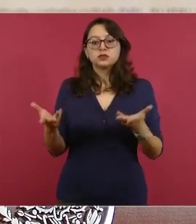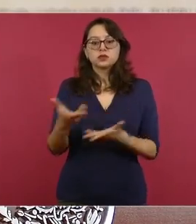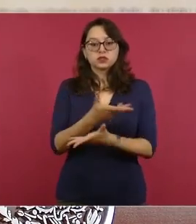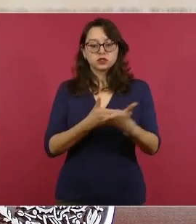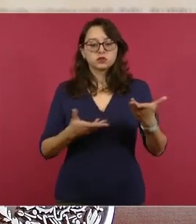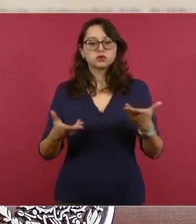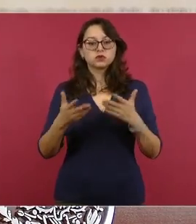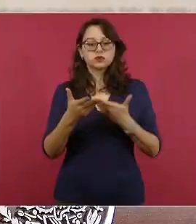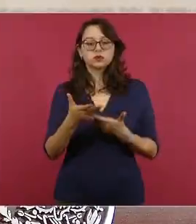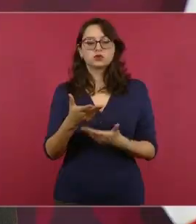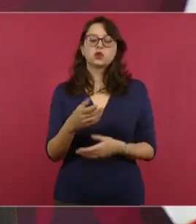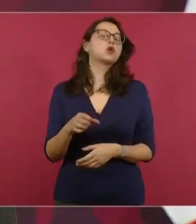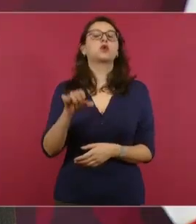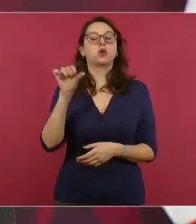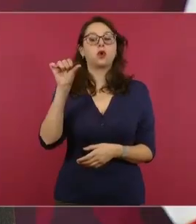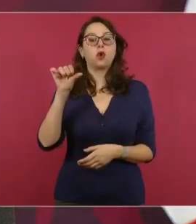hoy